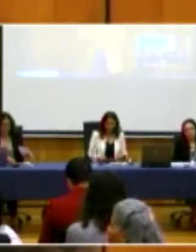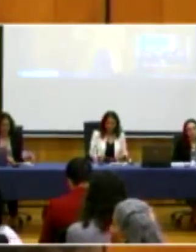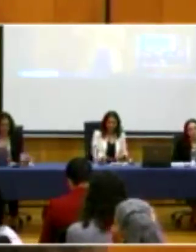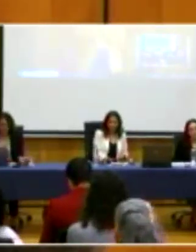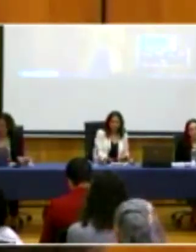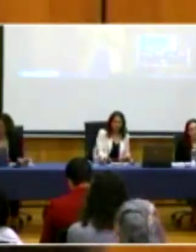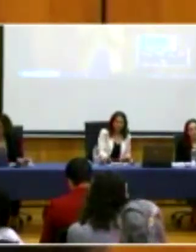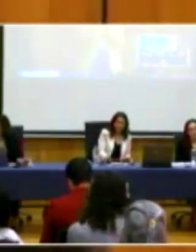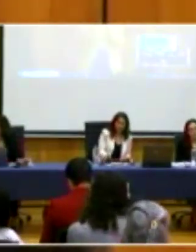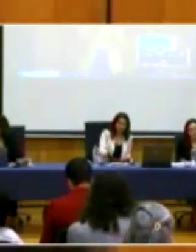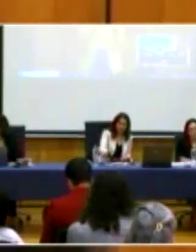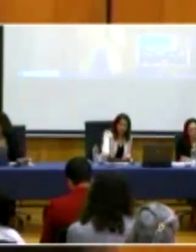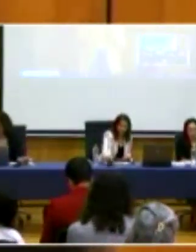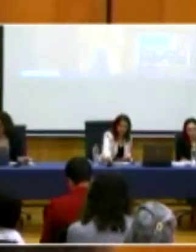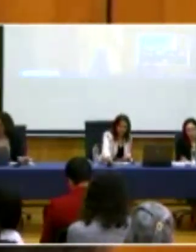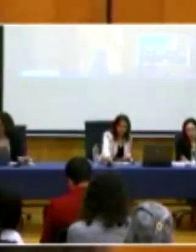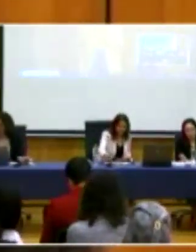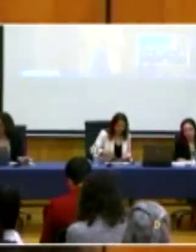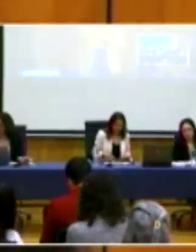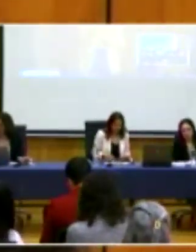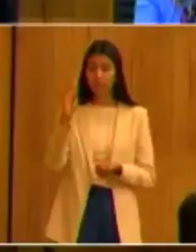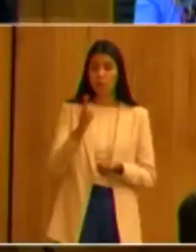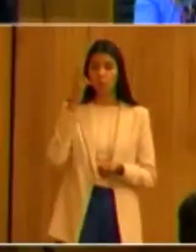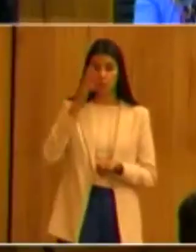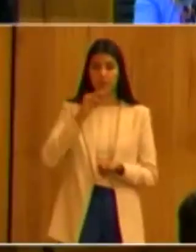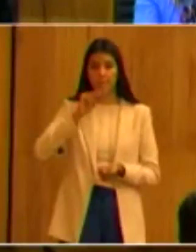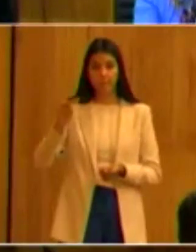Estudios también de la misma Universidad Michoacana.